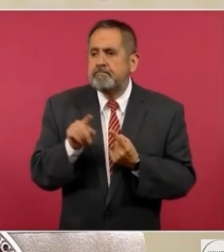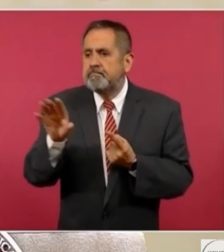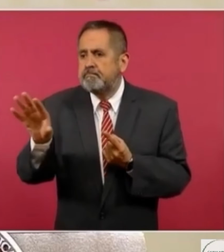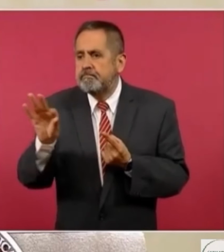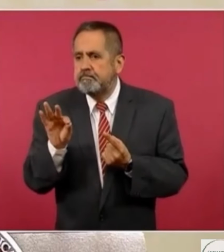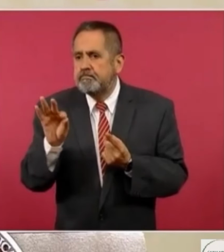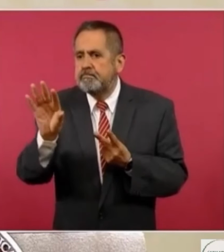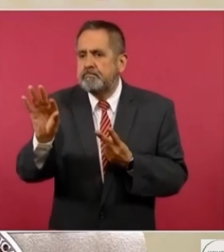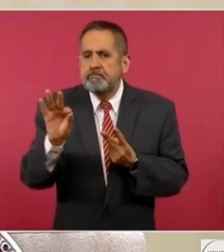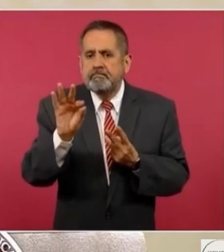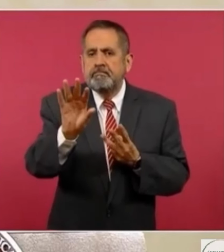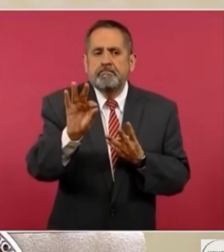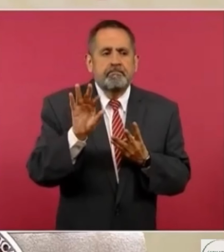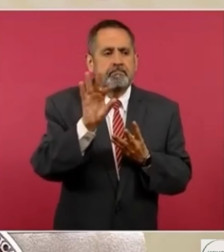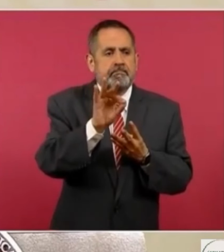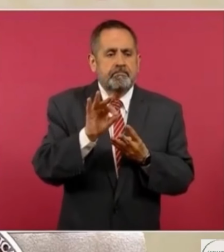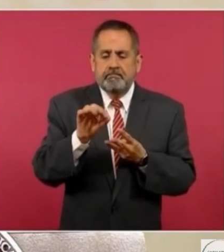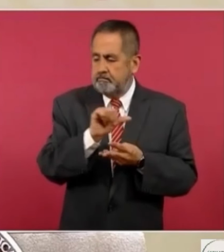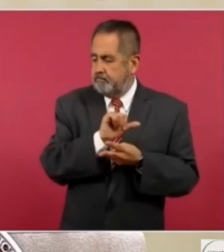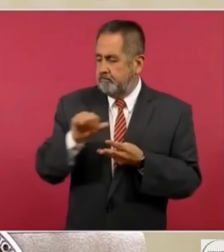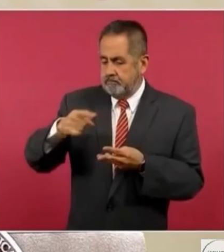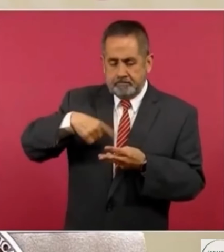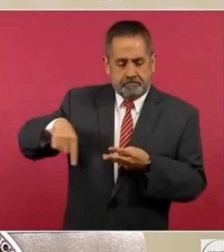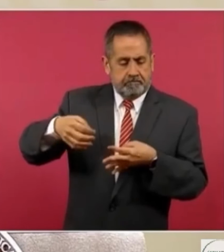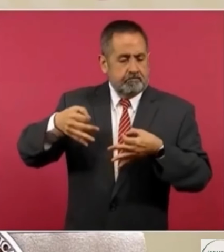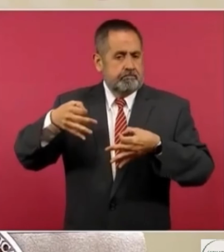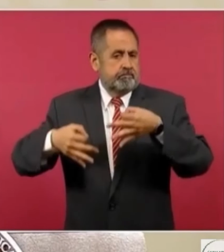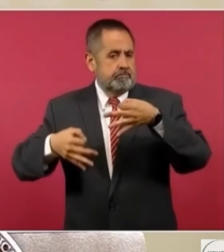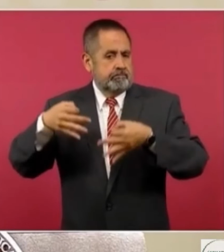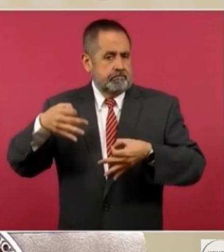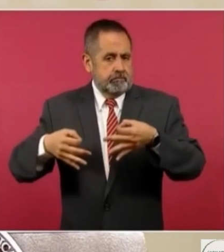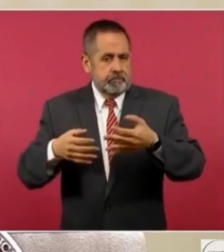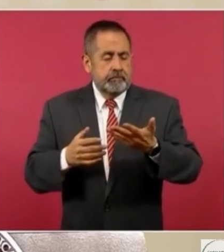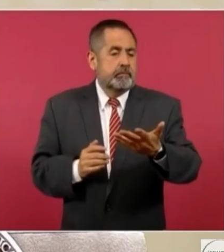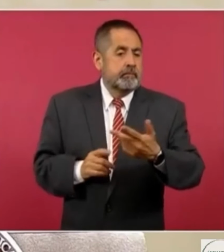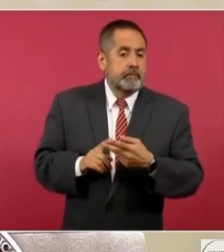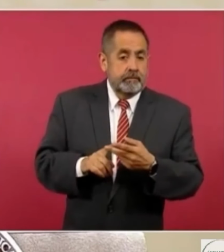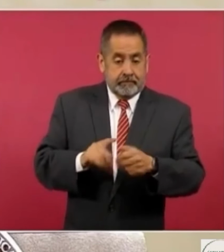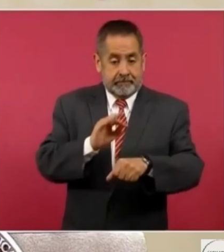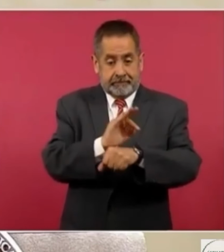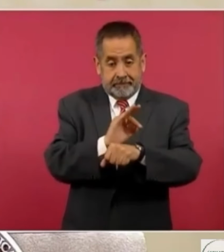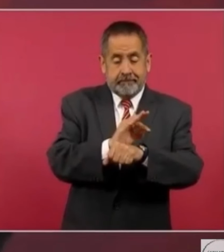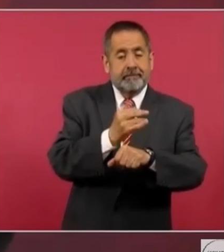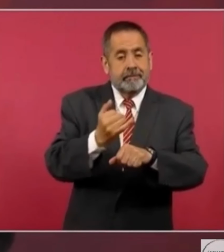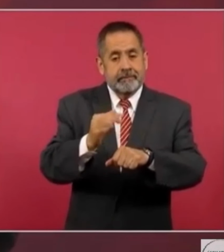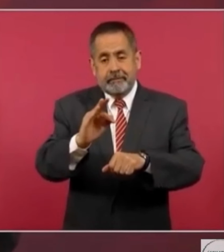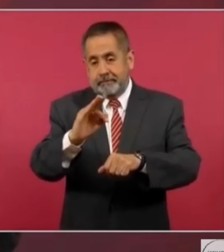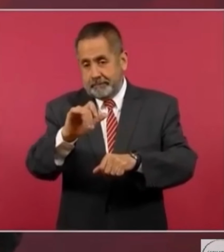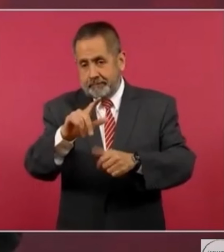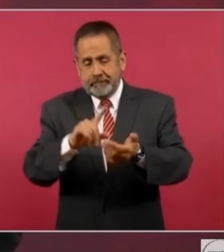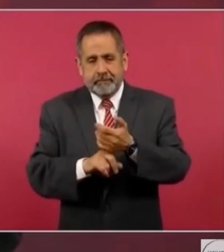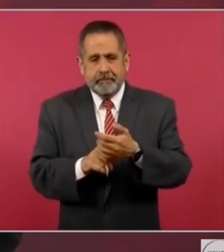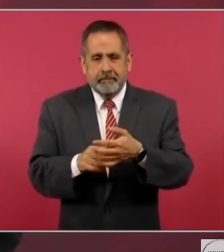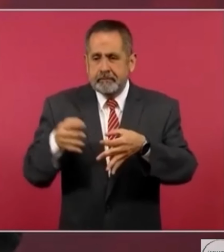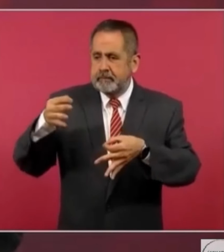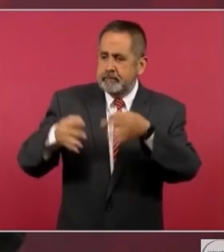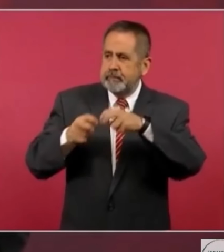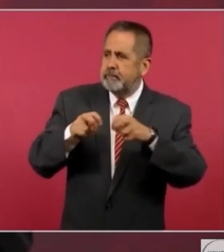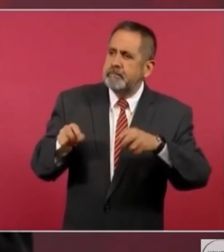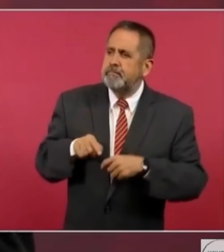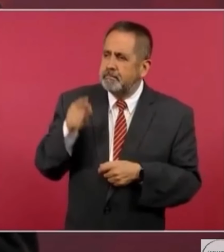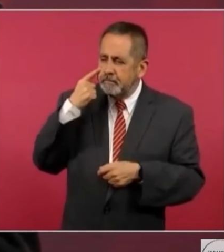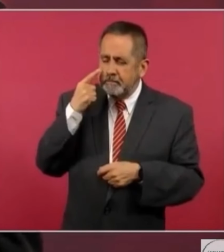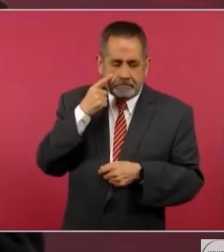Es un proceso. ¿Por qué es un proceso? Porque tanto la defensa como la fiscalía tienen derecho a objetar a